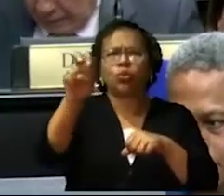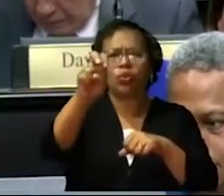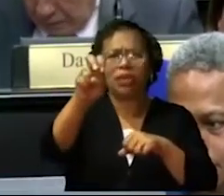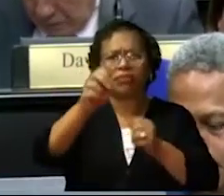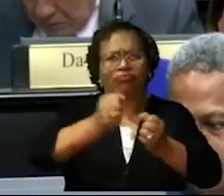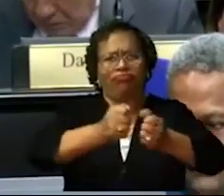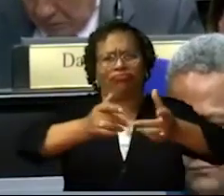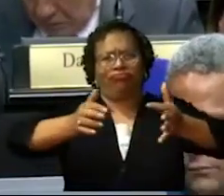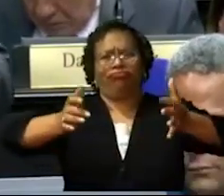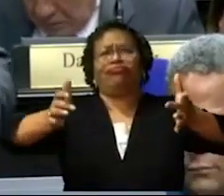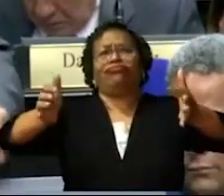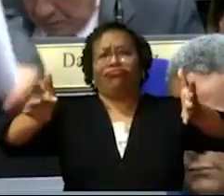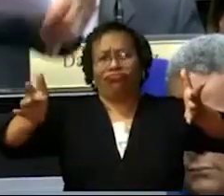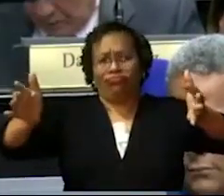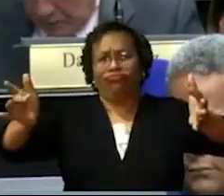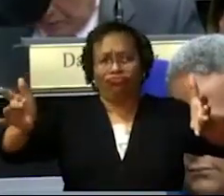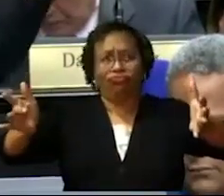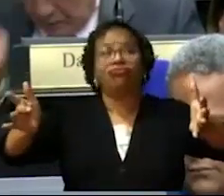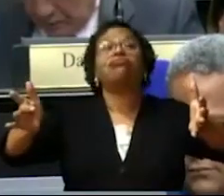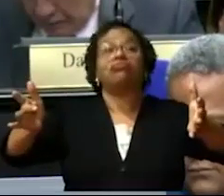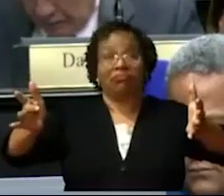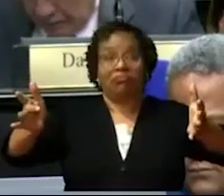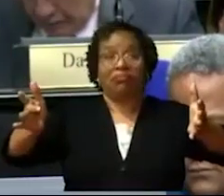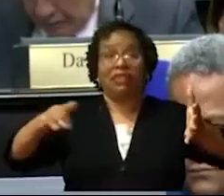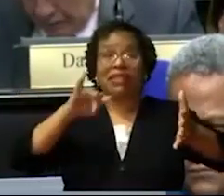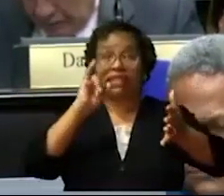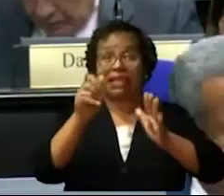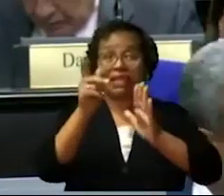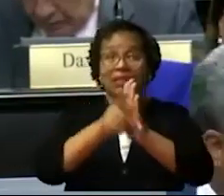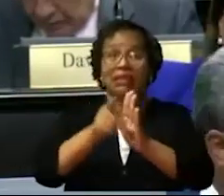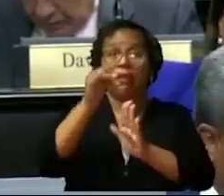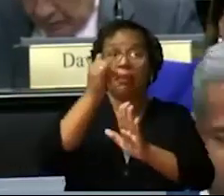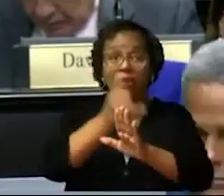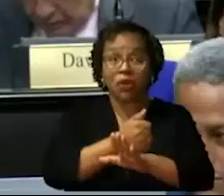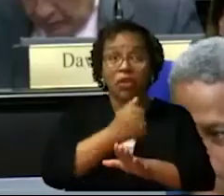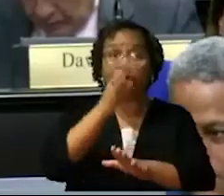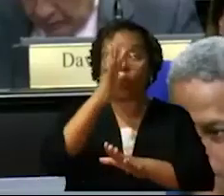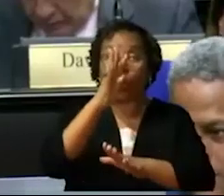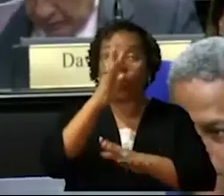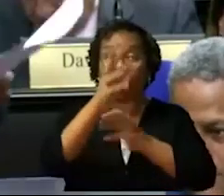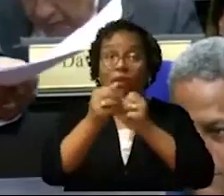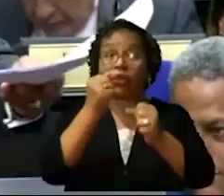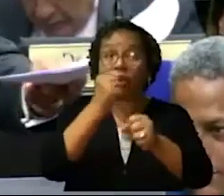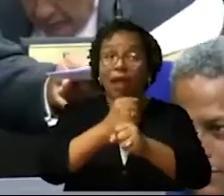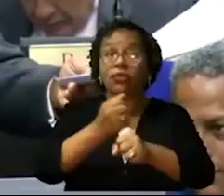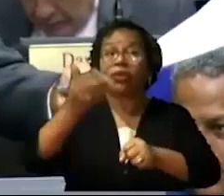resolución que fue del cuatrenio pasado, que hoy se está conociendo que